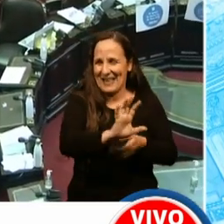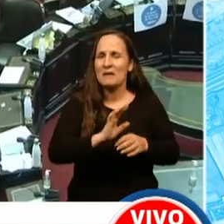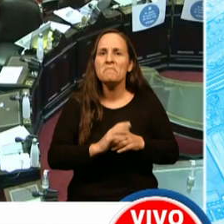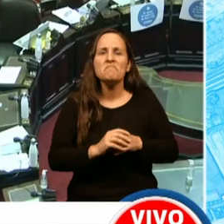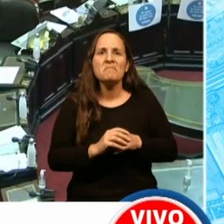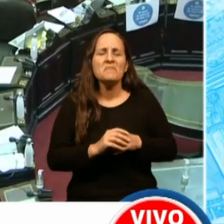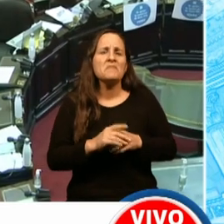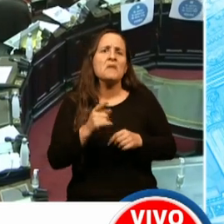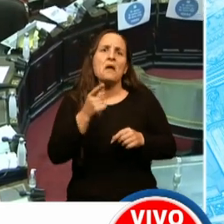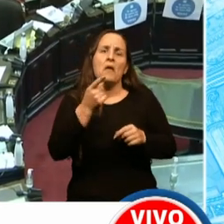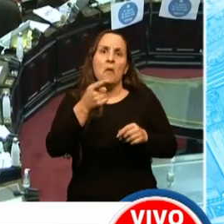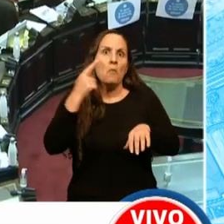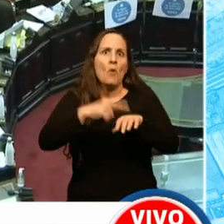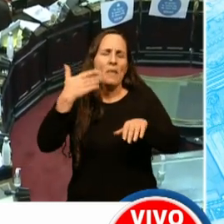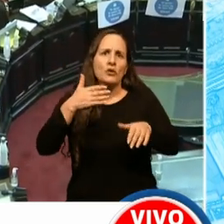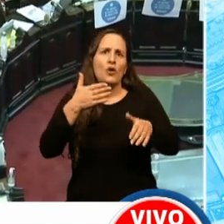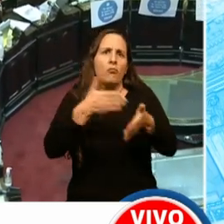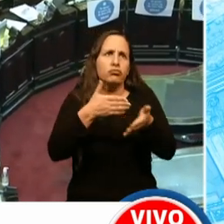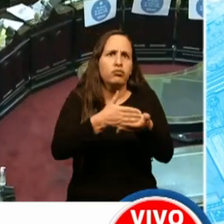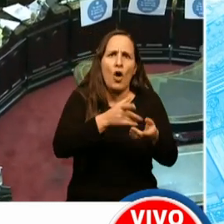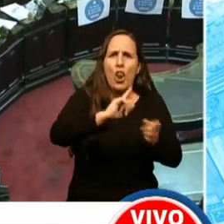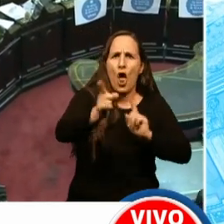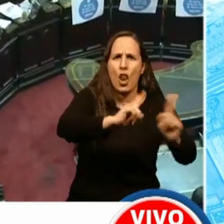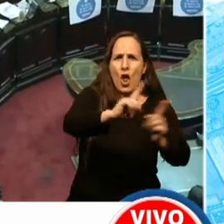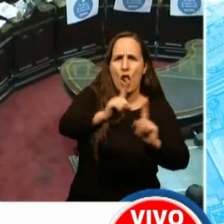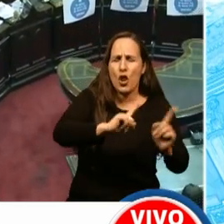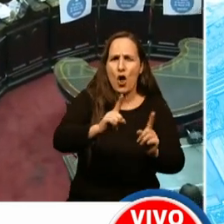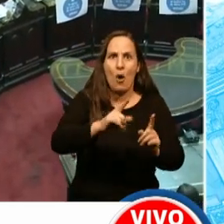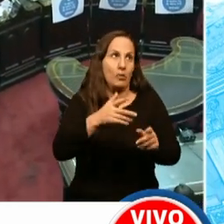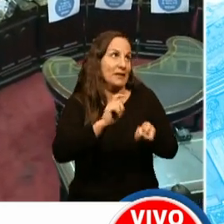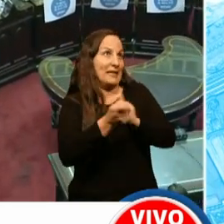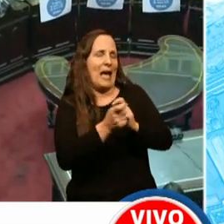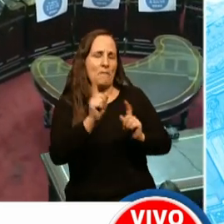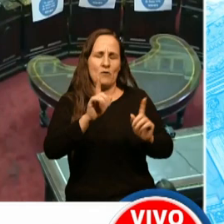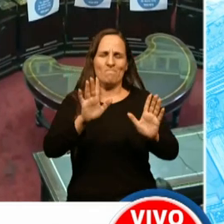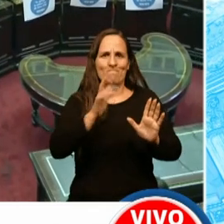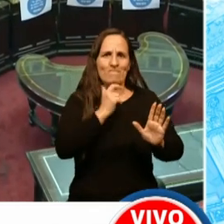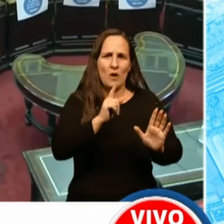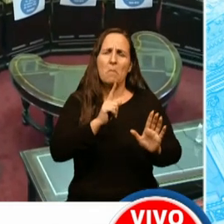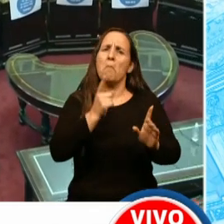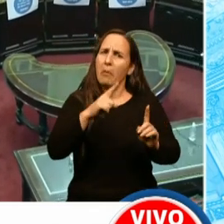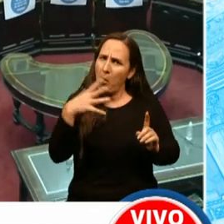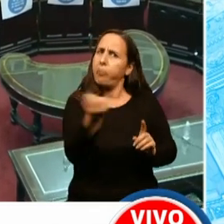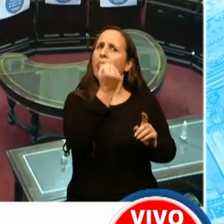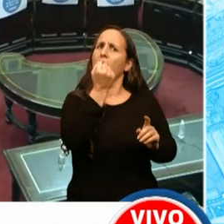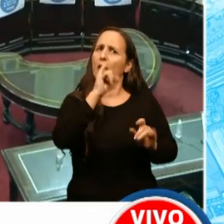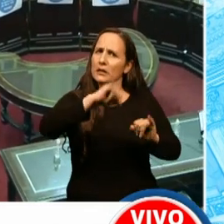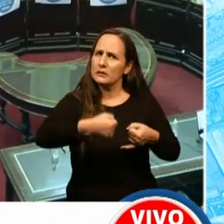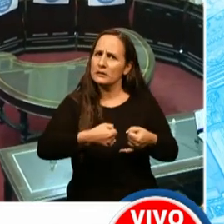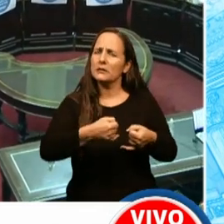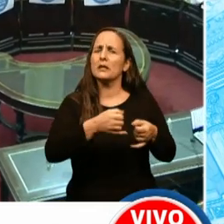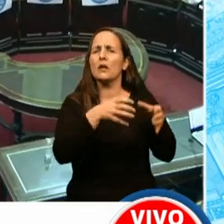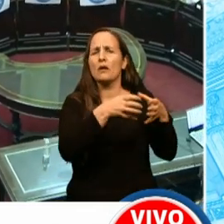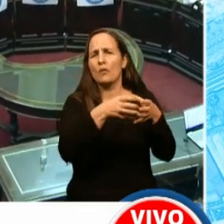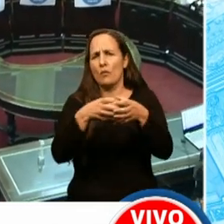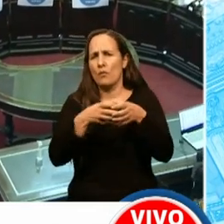con todas las resistencias que esto implicaba con todas las resistencias al cambio y logro acompañado por los distintos